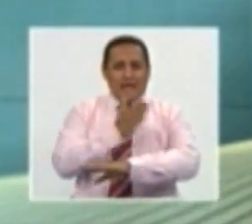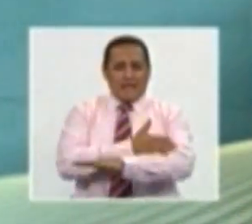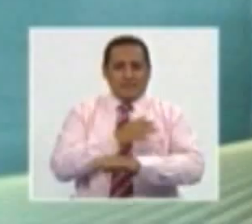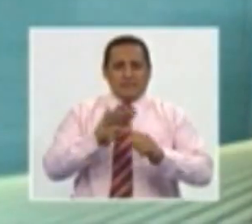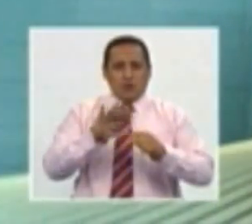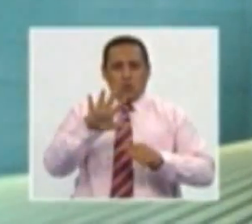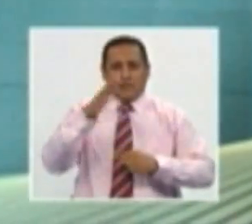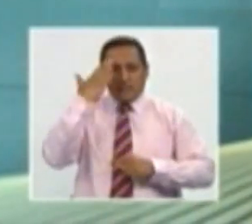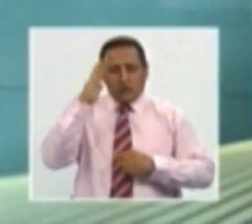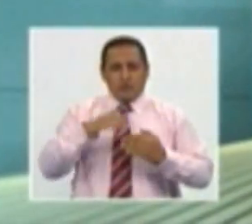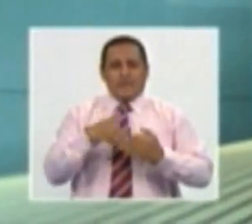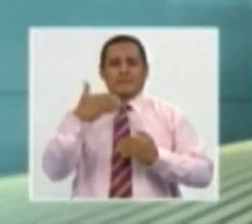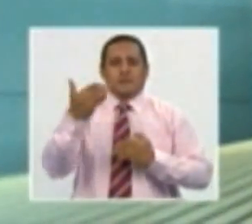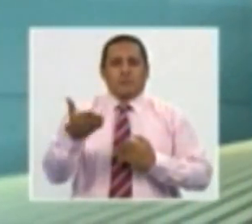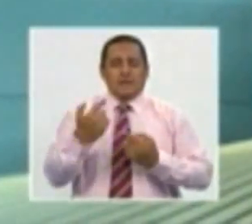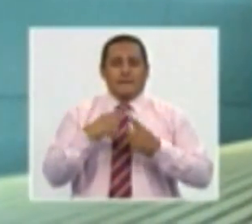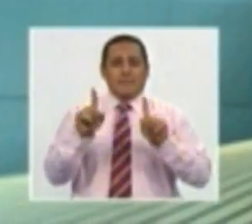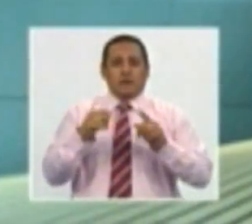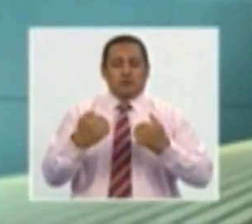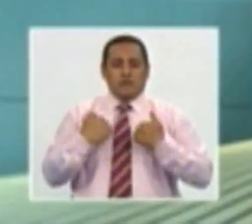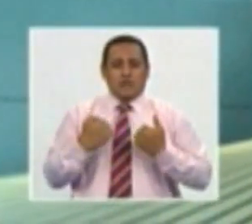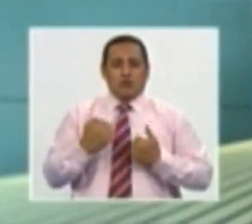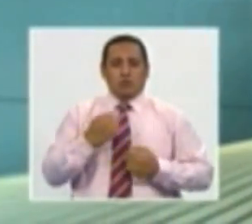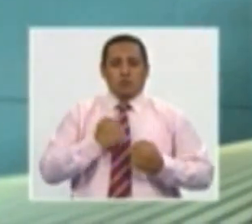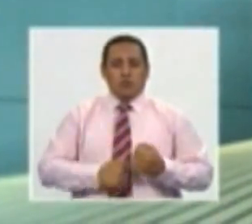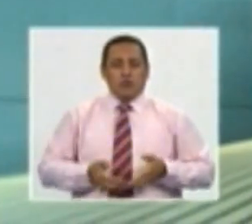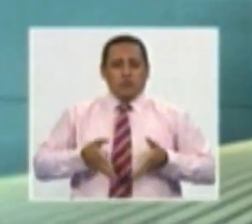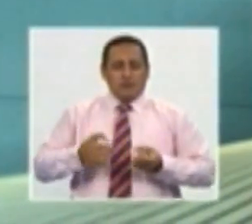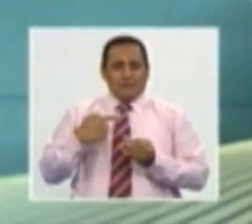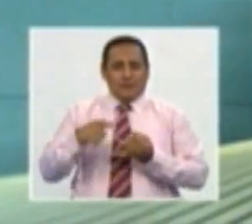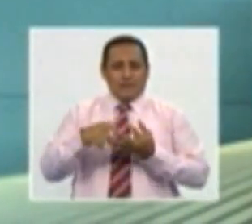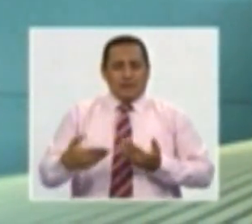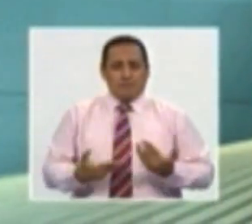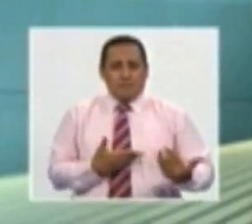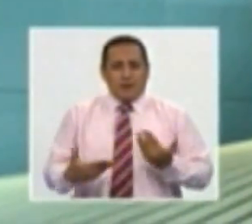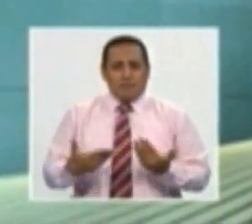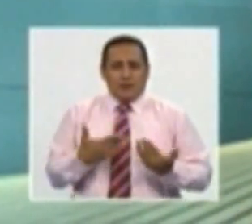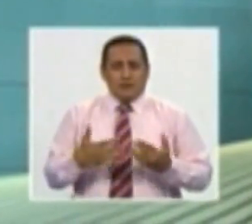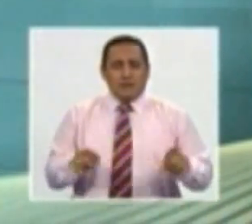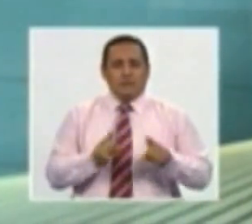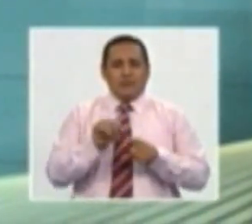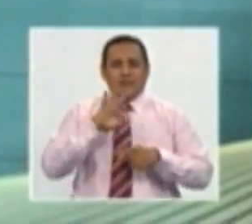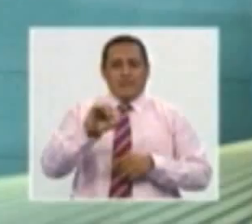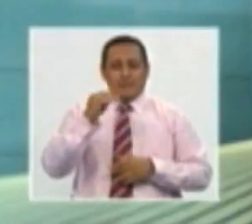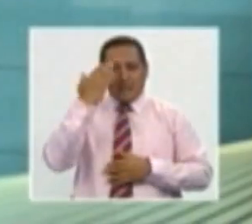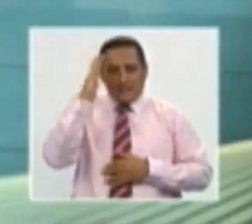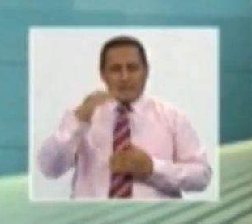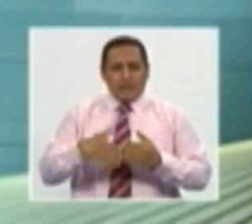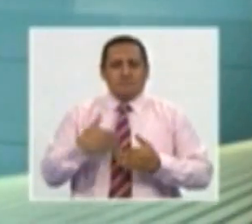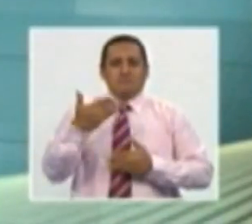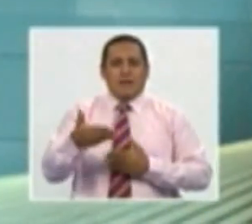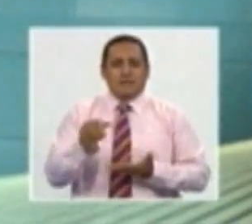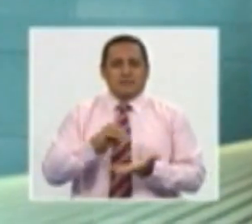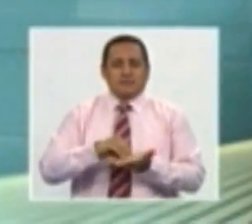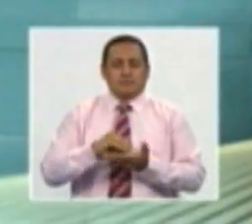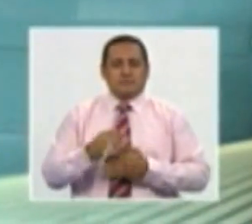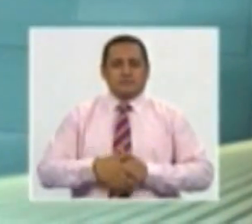antes y 45 días después, pero si se tiene un parto múltiple, se prorroga 30 días más.